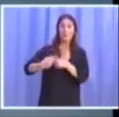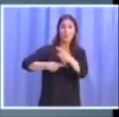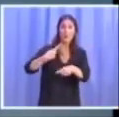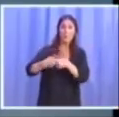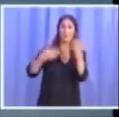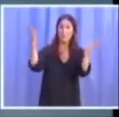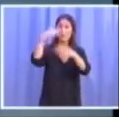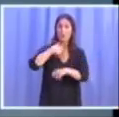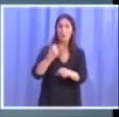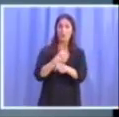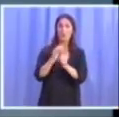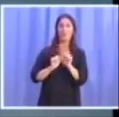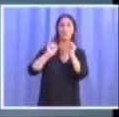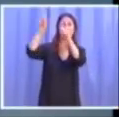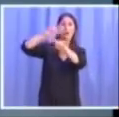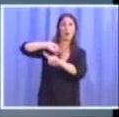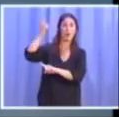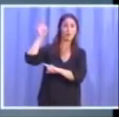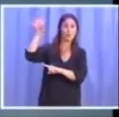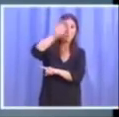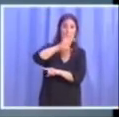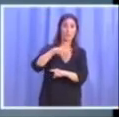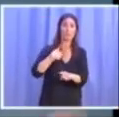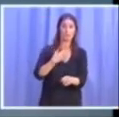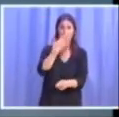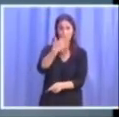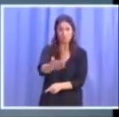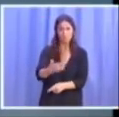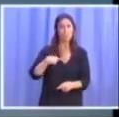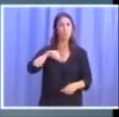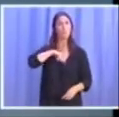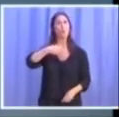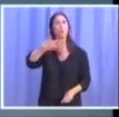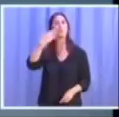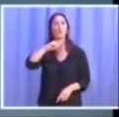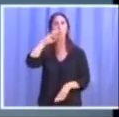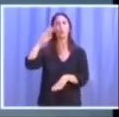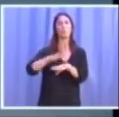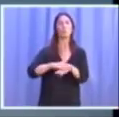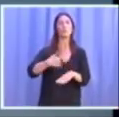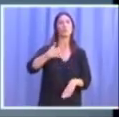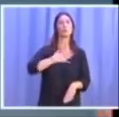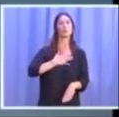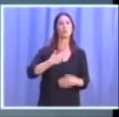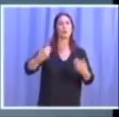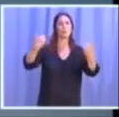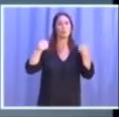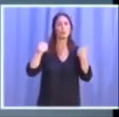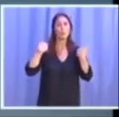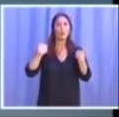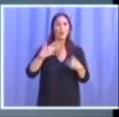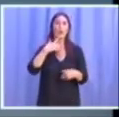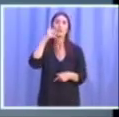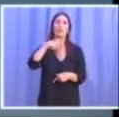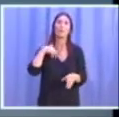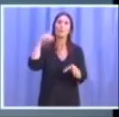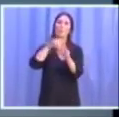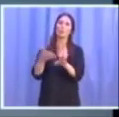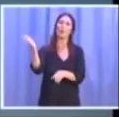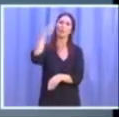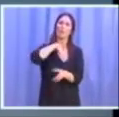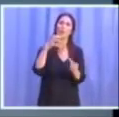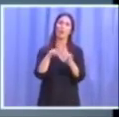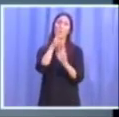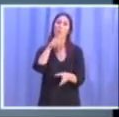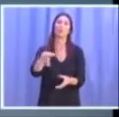tengan trabajo y tengan que irse fuera de Granada, les diremos con todo nuestro orgullo que cumplimos con nuestra responsabilidad y votamos por Vamos Granada,